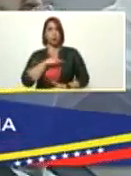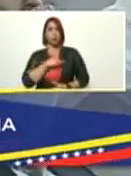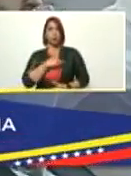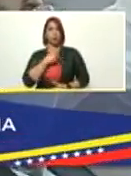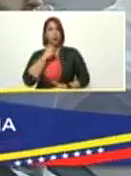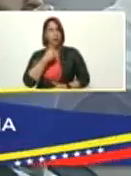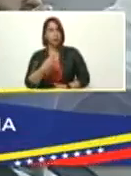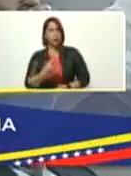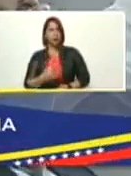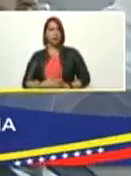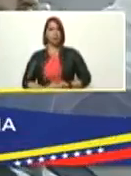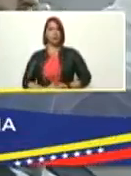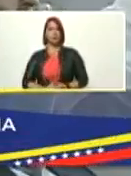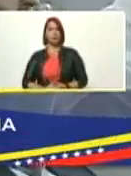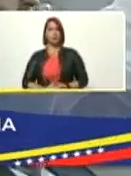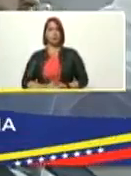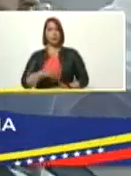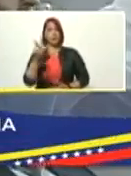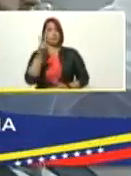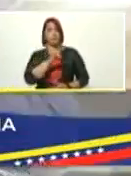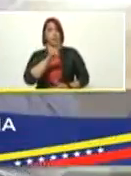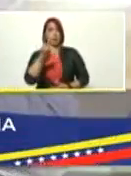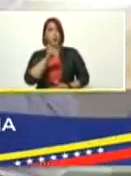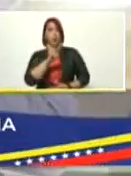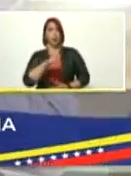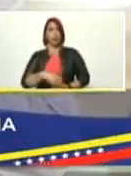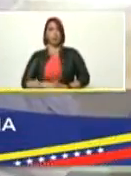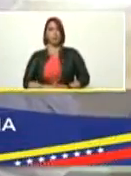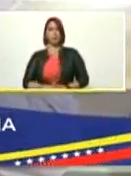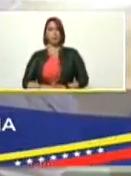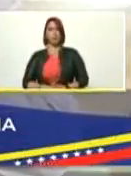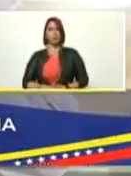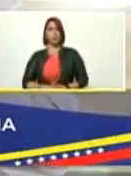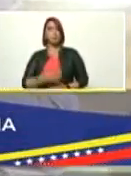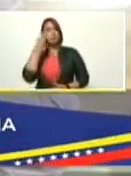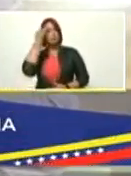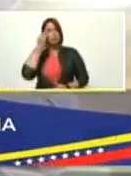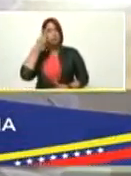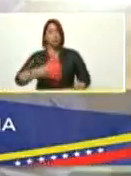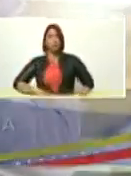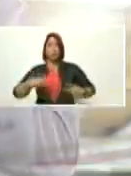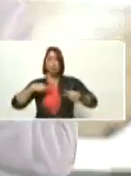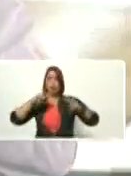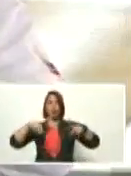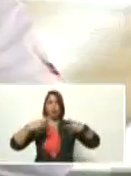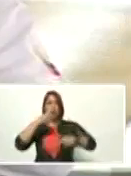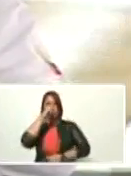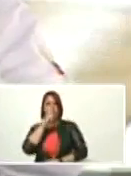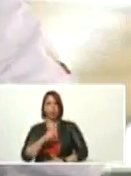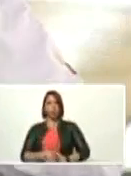diciendo que Venezuela entra, y creo que la humanidad, en una nueva época.